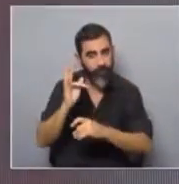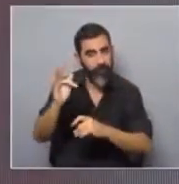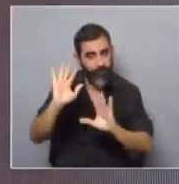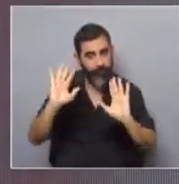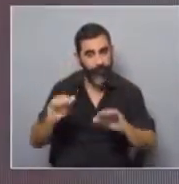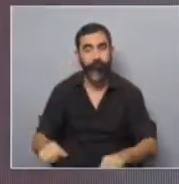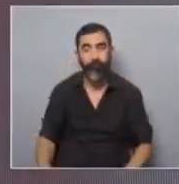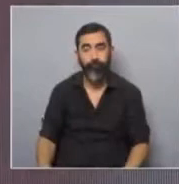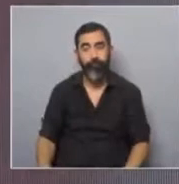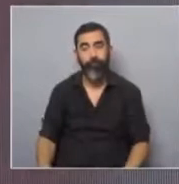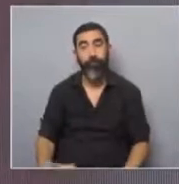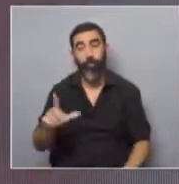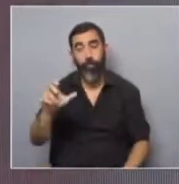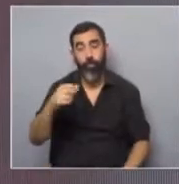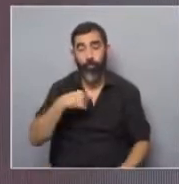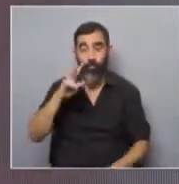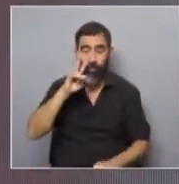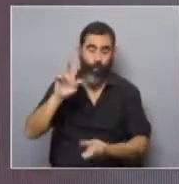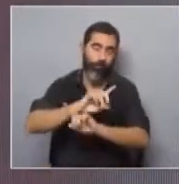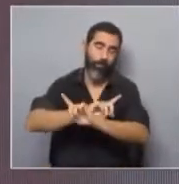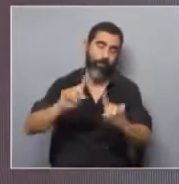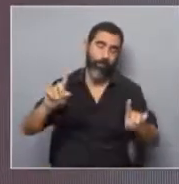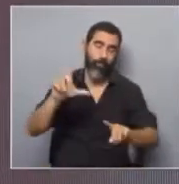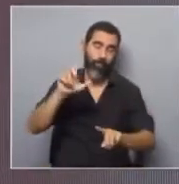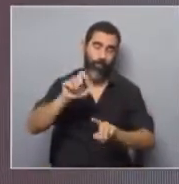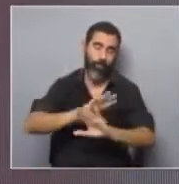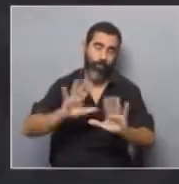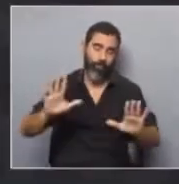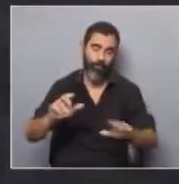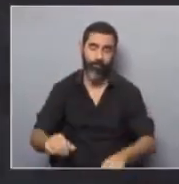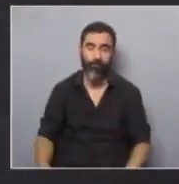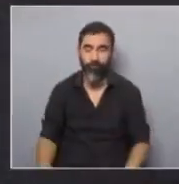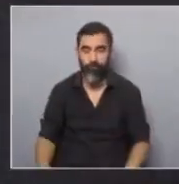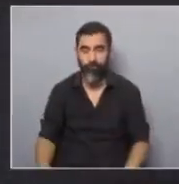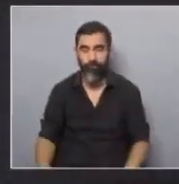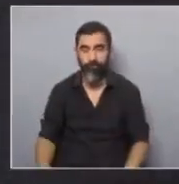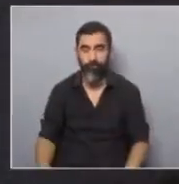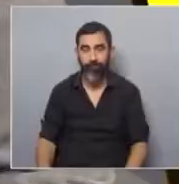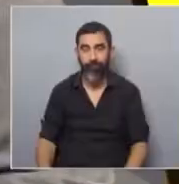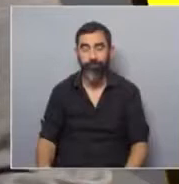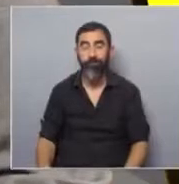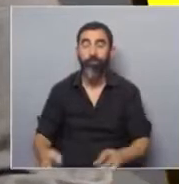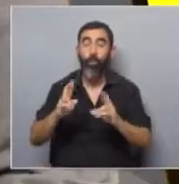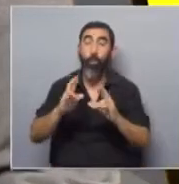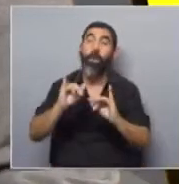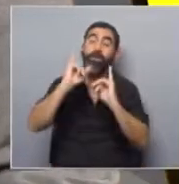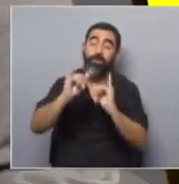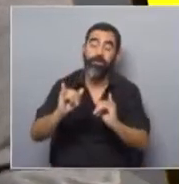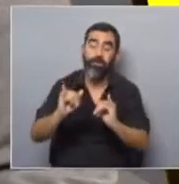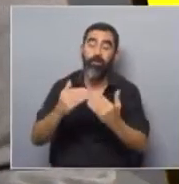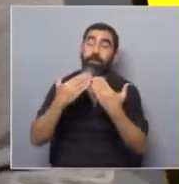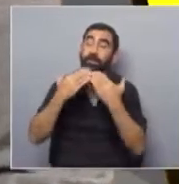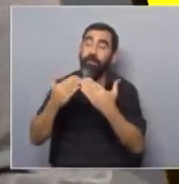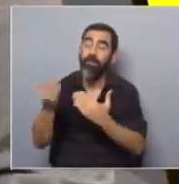costar. Obviamente yo no lo voy a ver culminado. Ojalá que sí. Omar Trujillo,